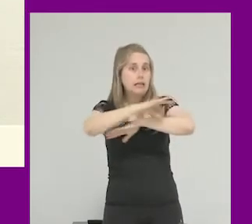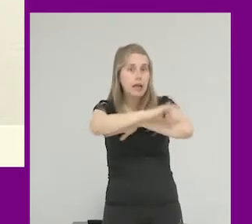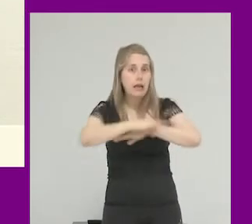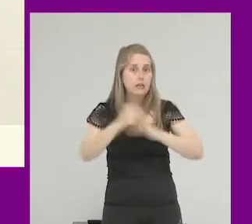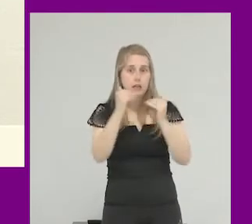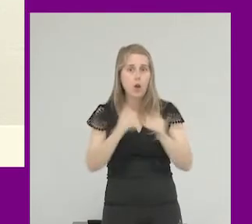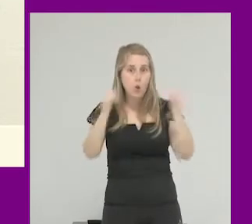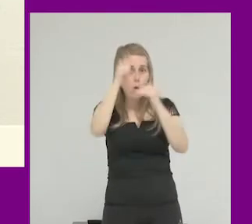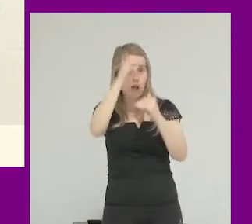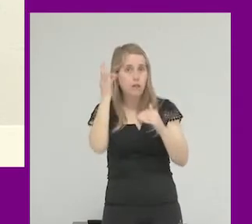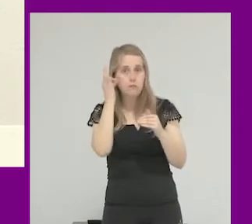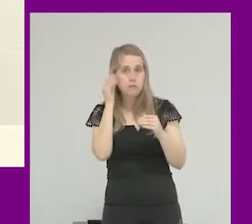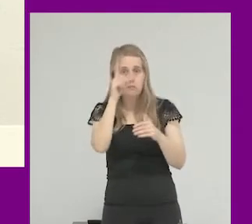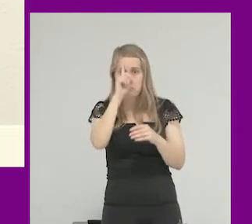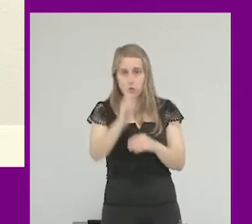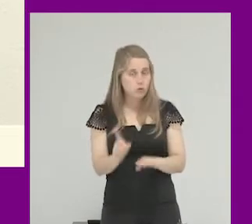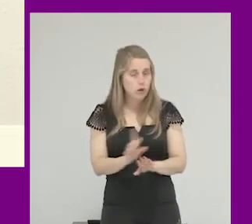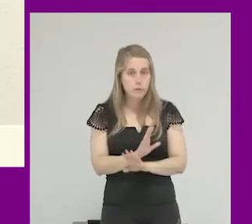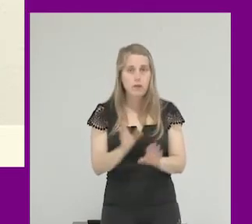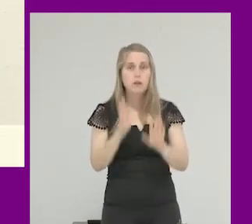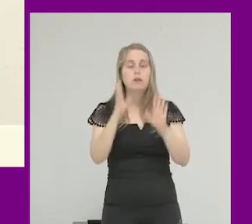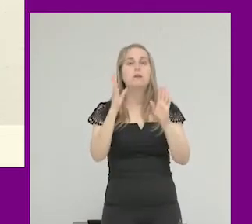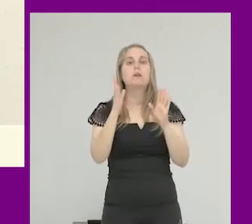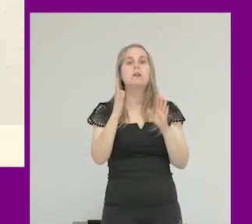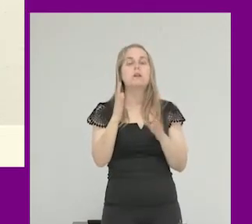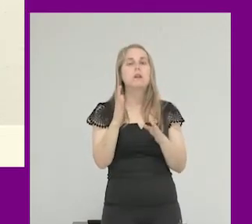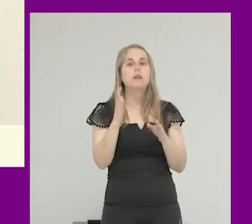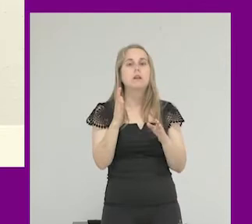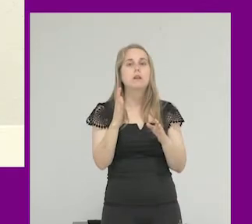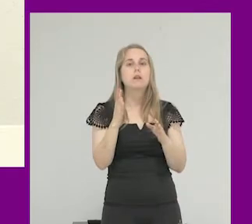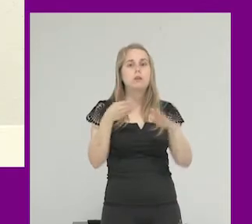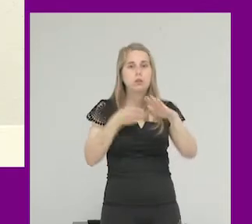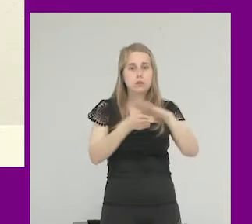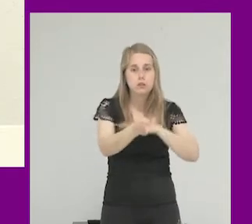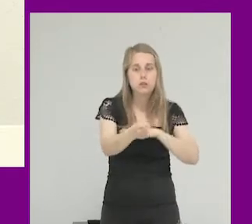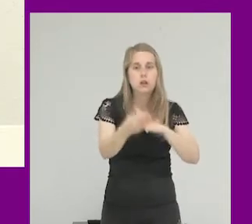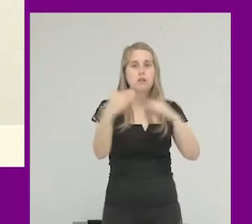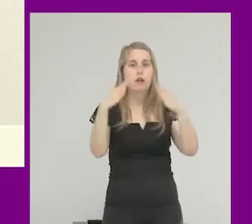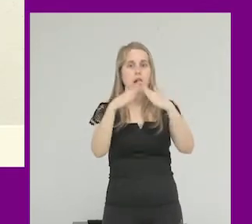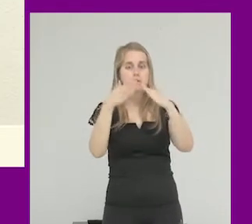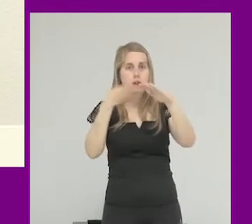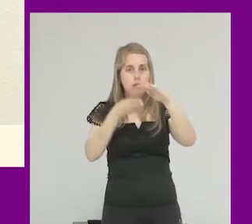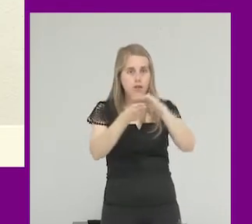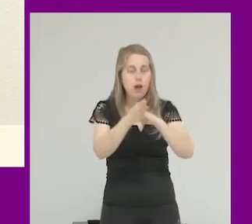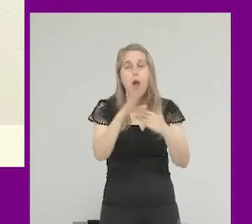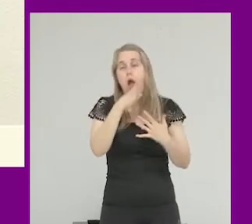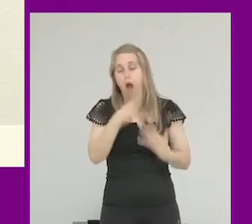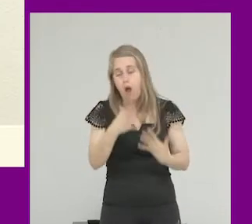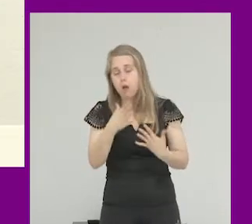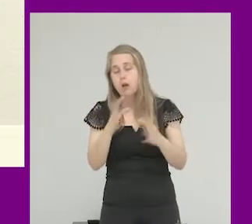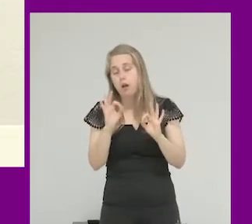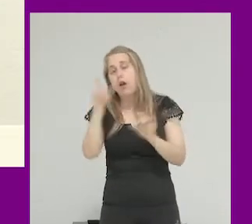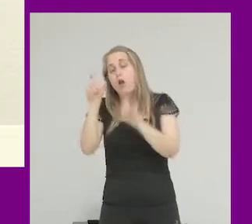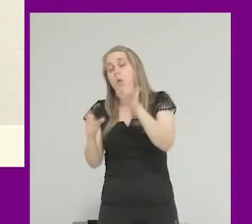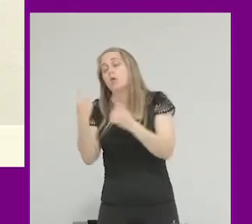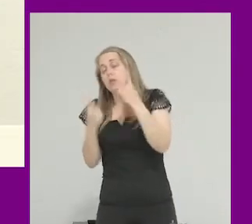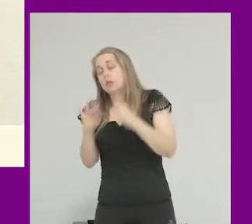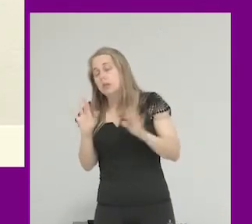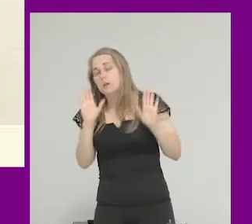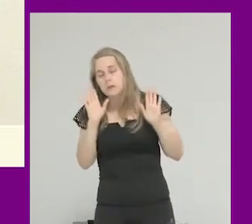de igualdad, por tanto, diseñan las ciudades y las casas, ahora también hay gente que sí,